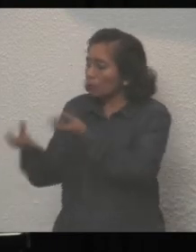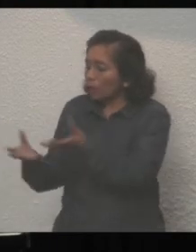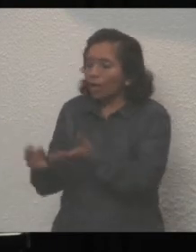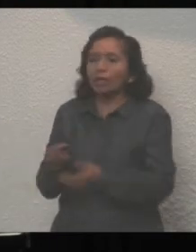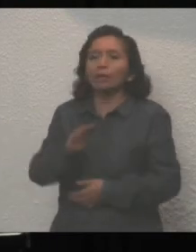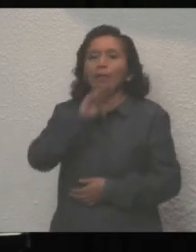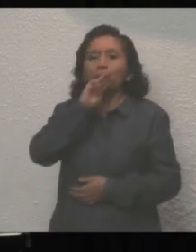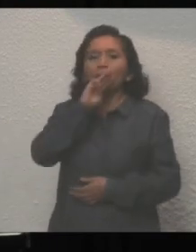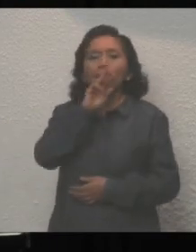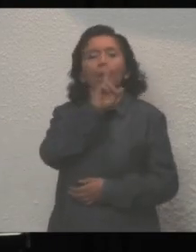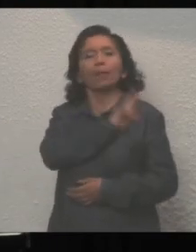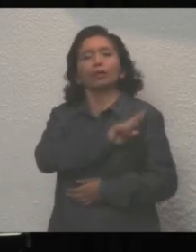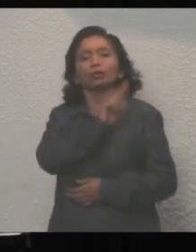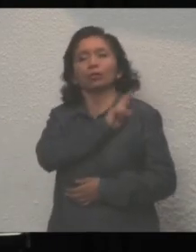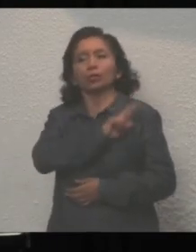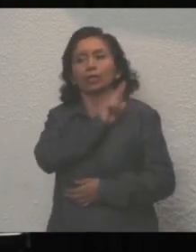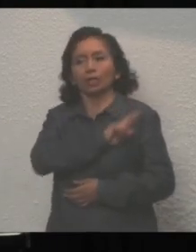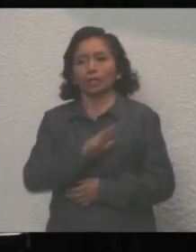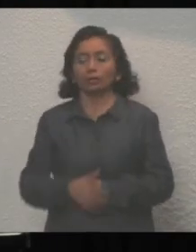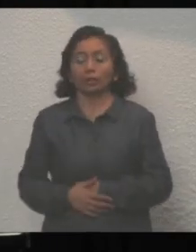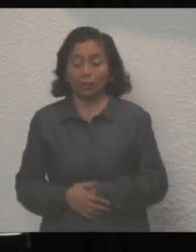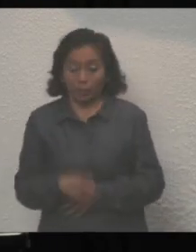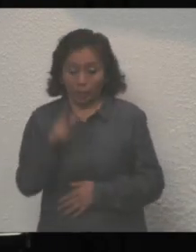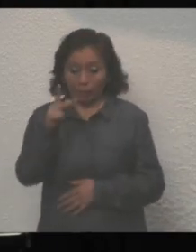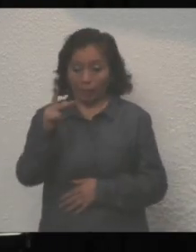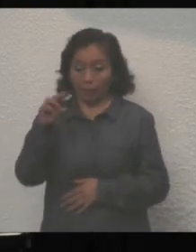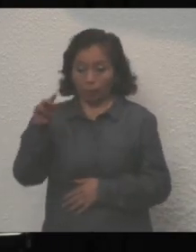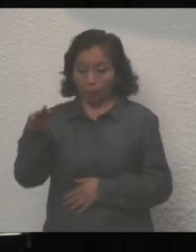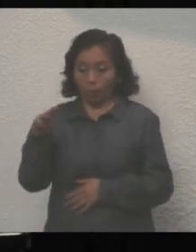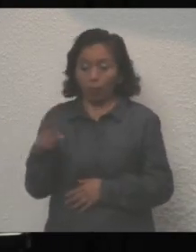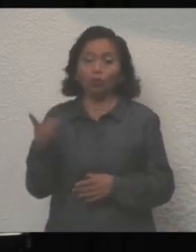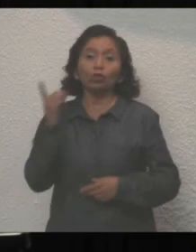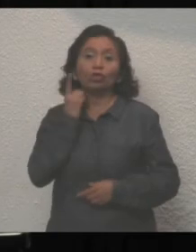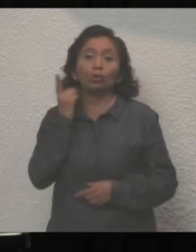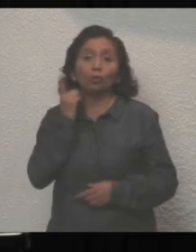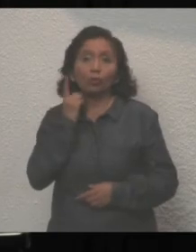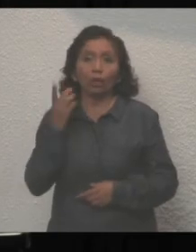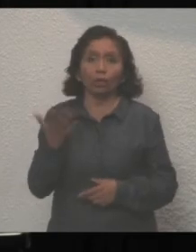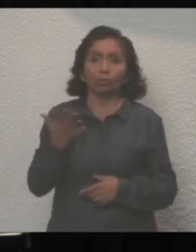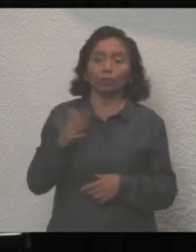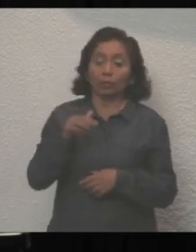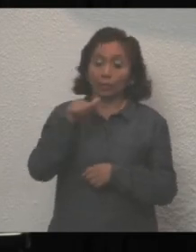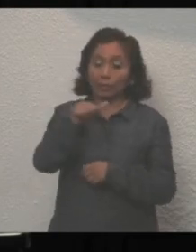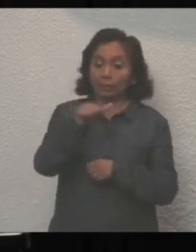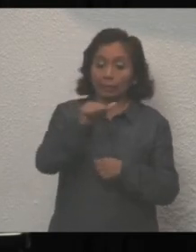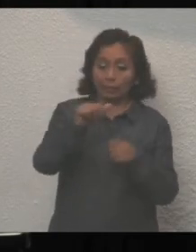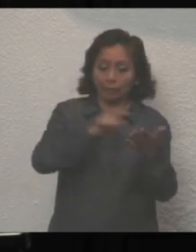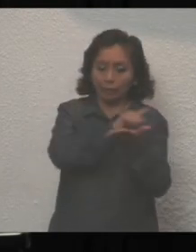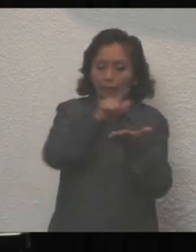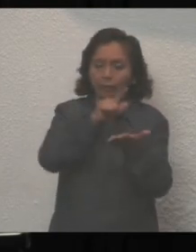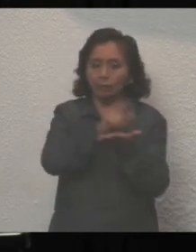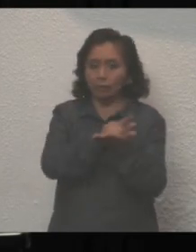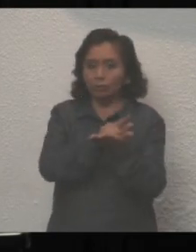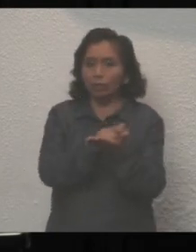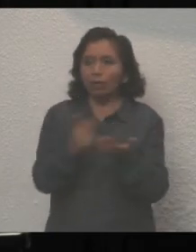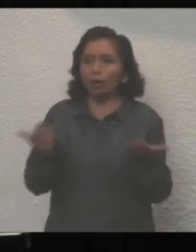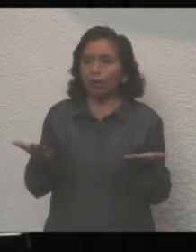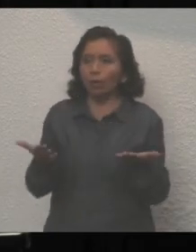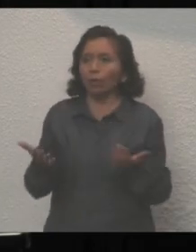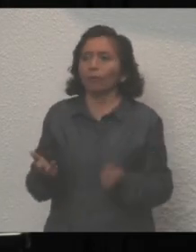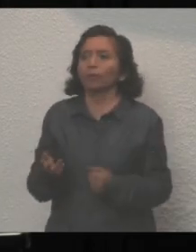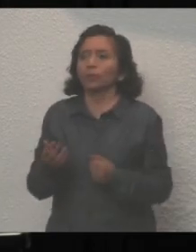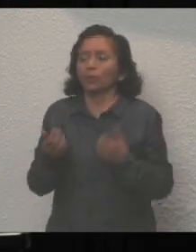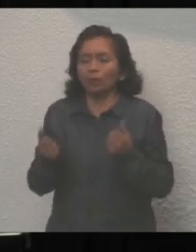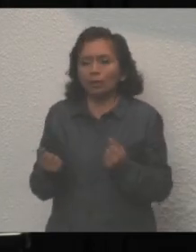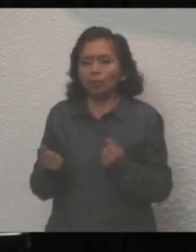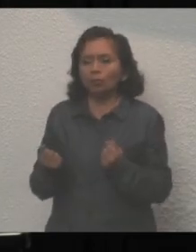solteras. Desde Morena, los diputados de la 16ª legislatura seremos la voz de los